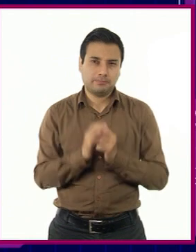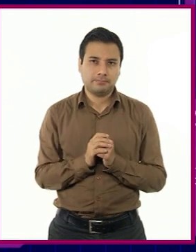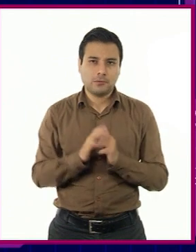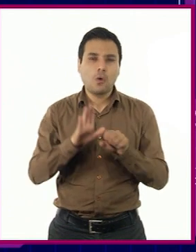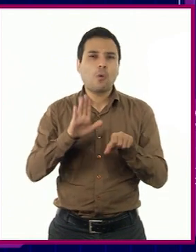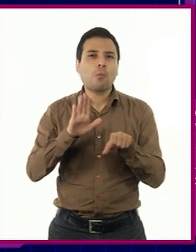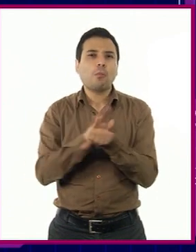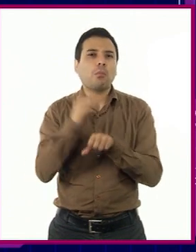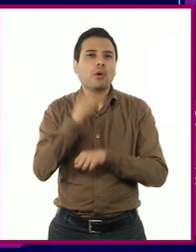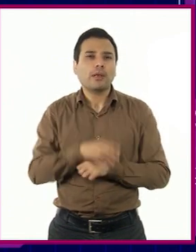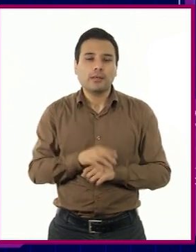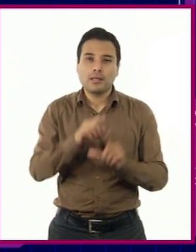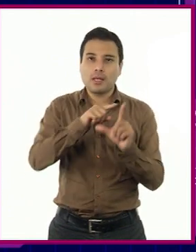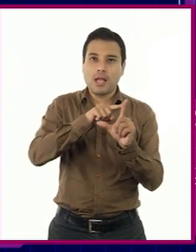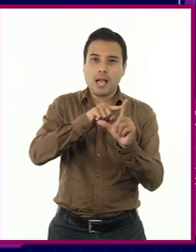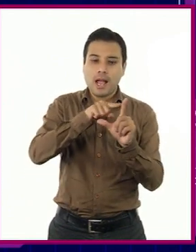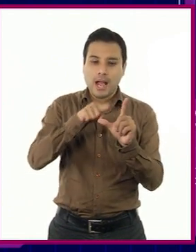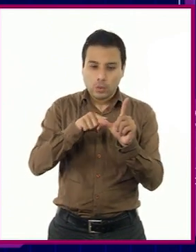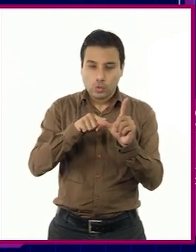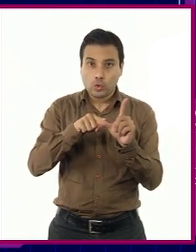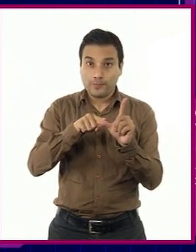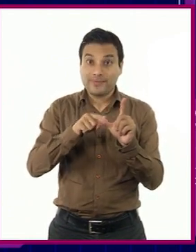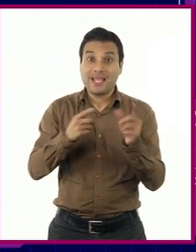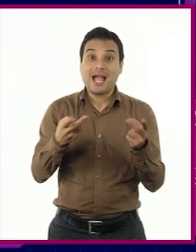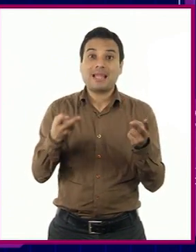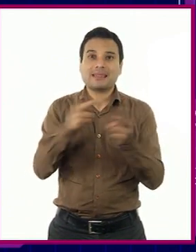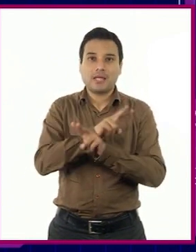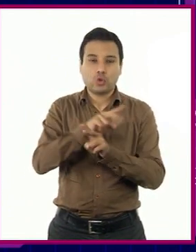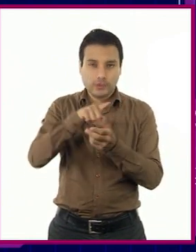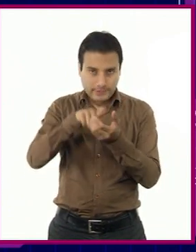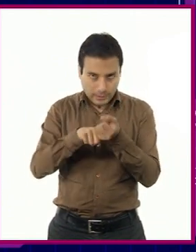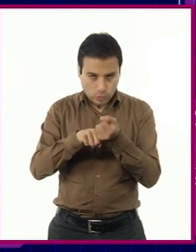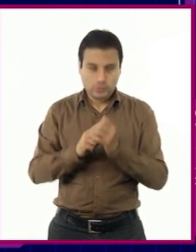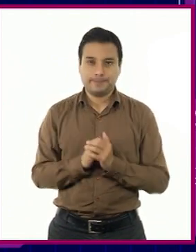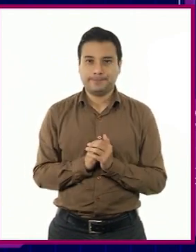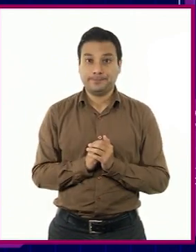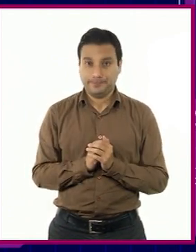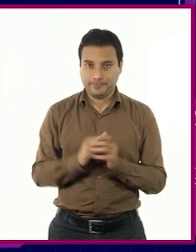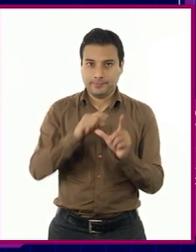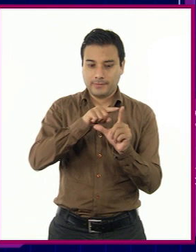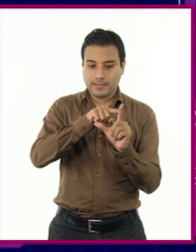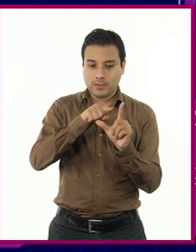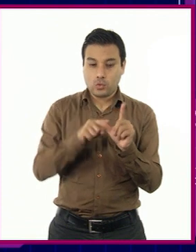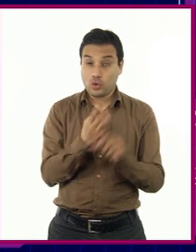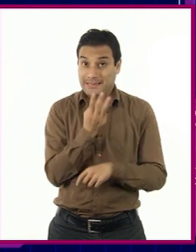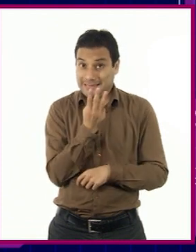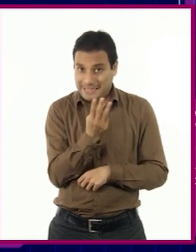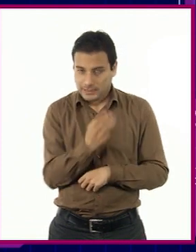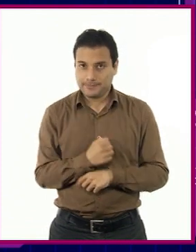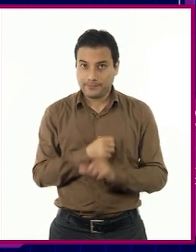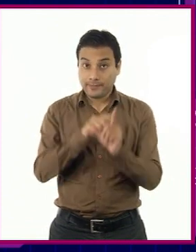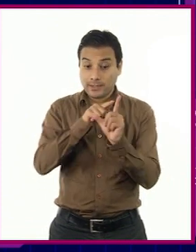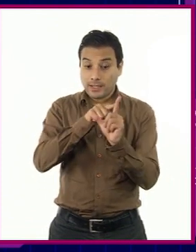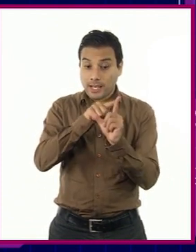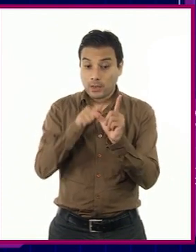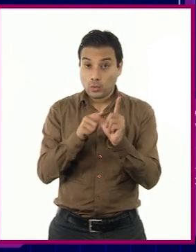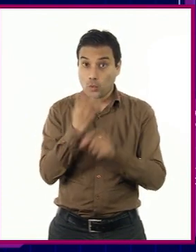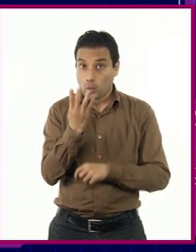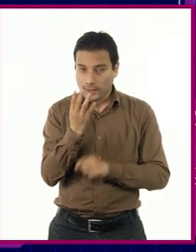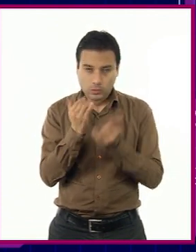ángulos alternos internos. Y se tiene también que el ángulo 3 es congruente con el ángulo